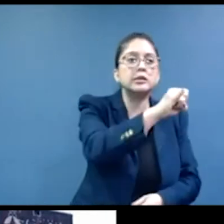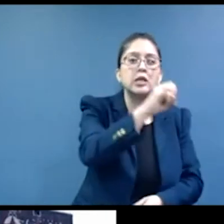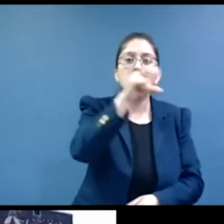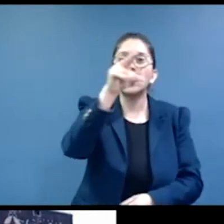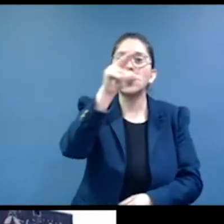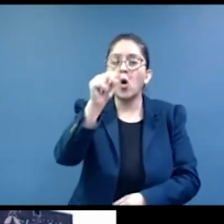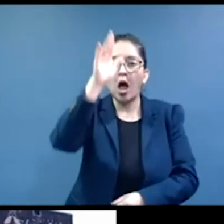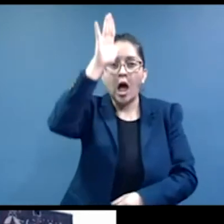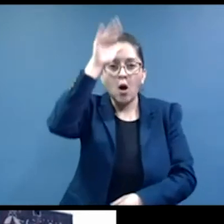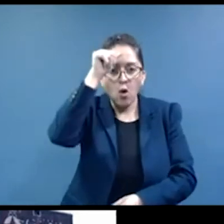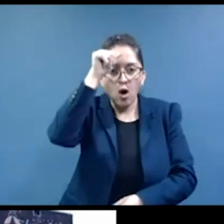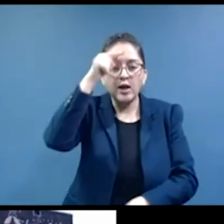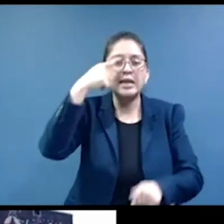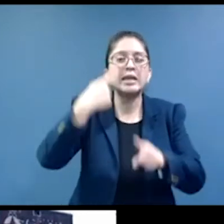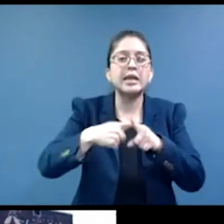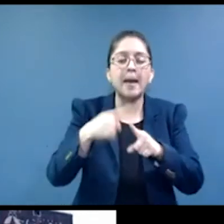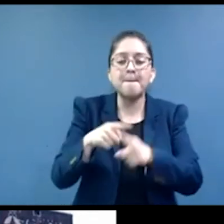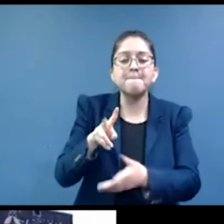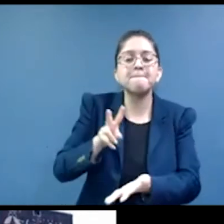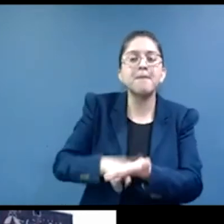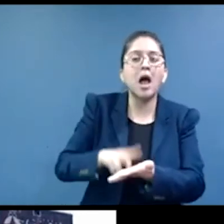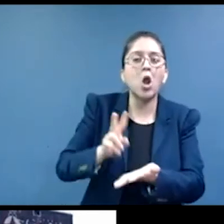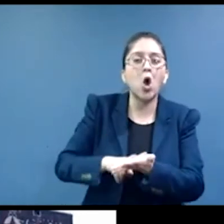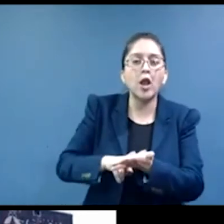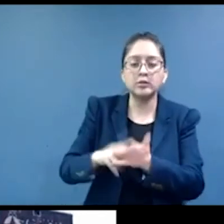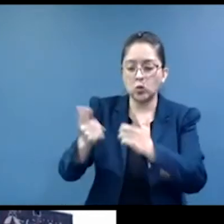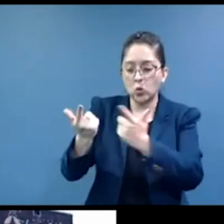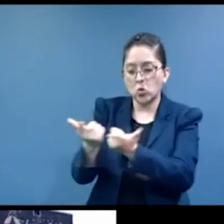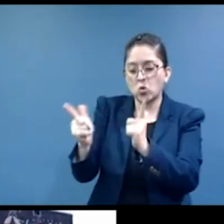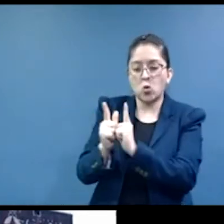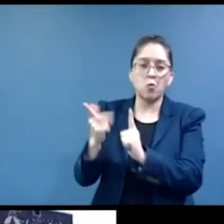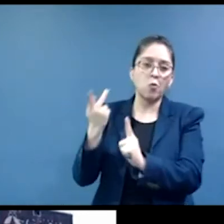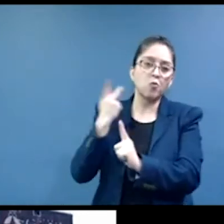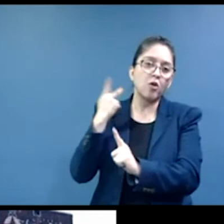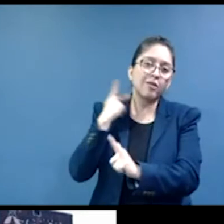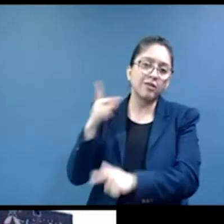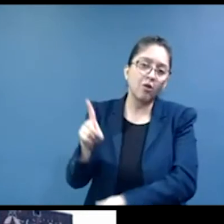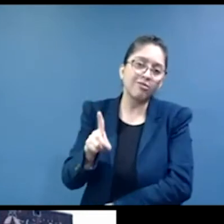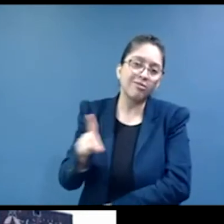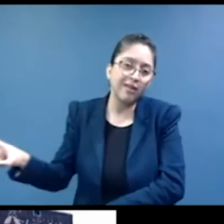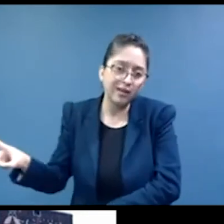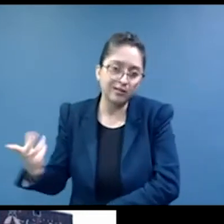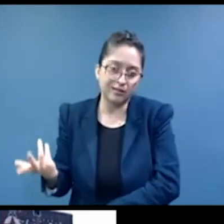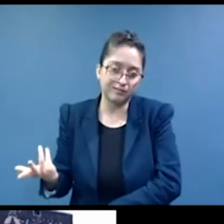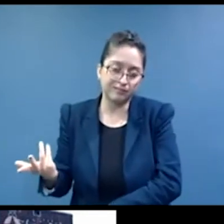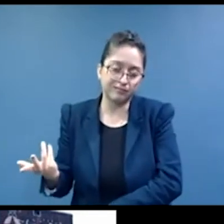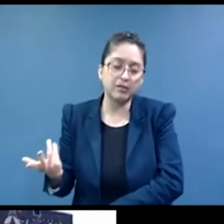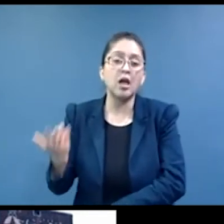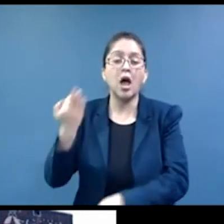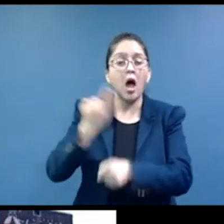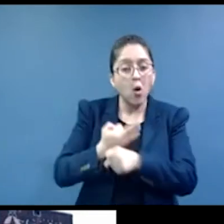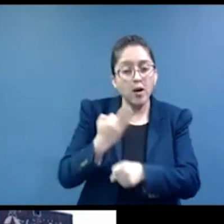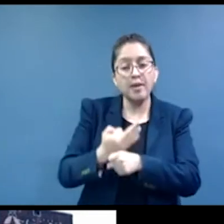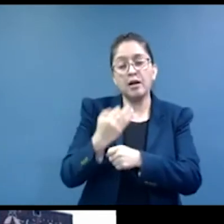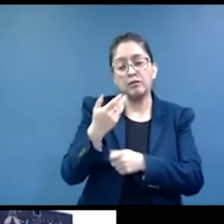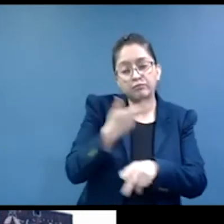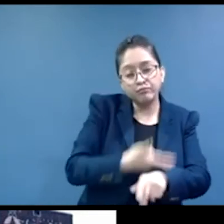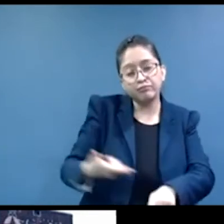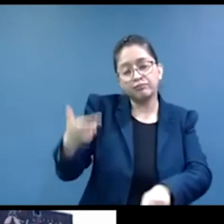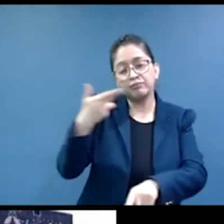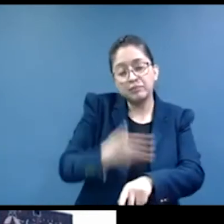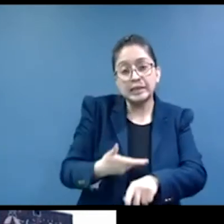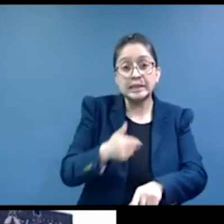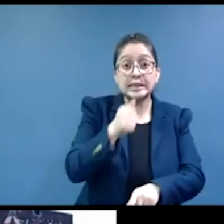¿no? Entonces, bueno, ahí hubo que pelear un poco. Todavía no tenemos legislación, pero yo